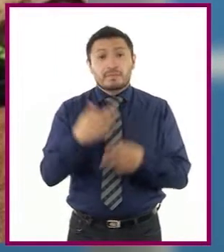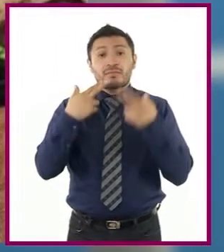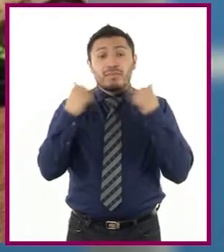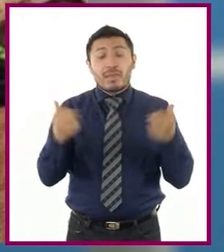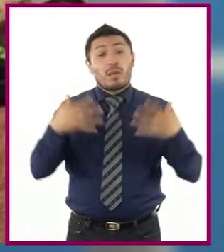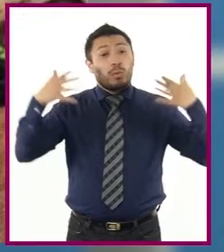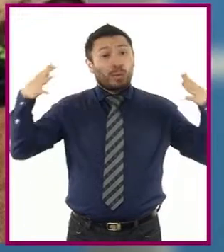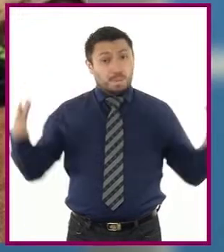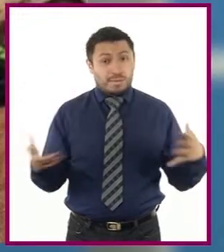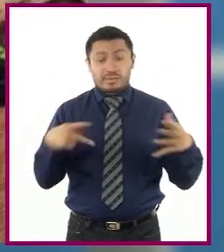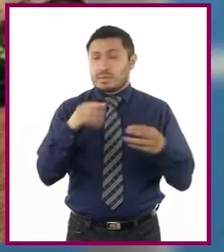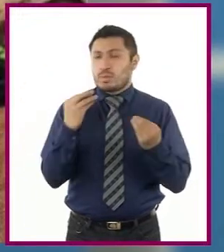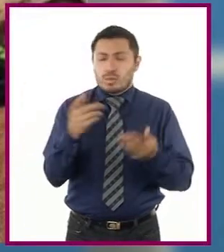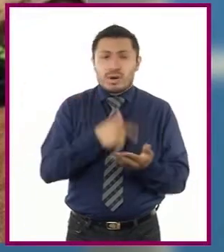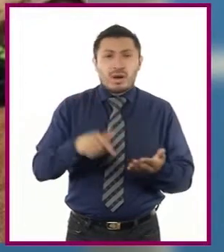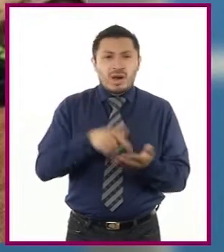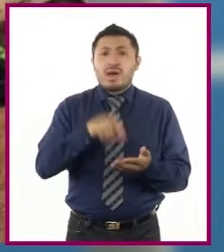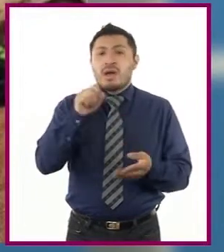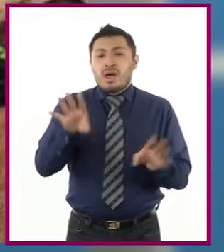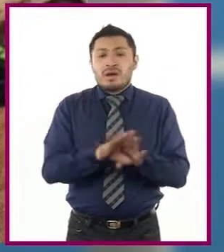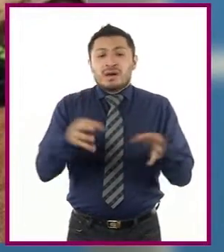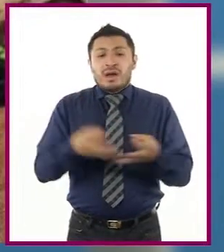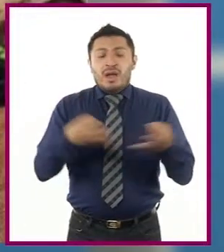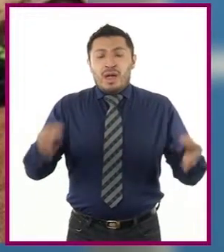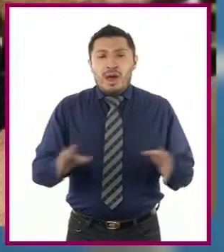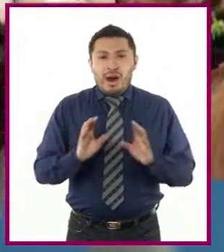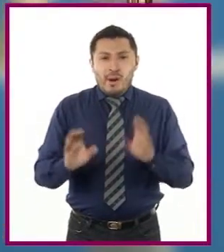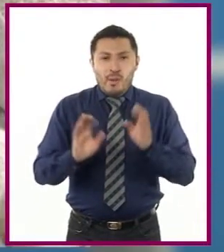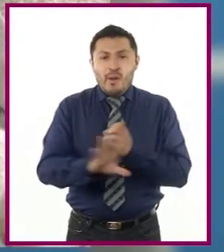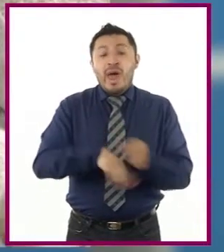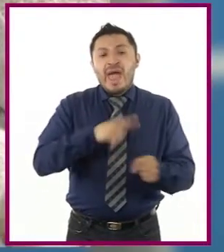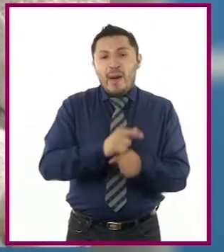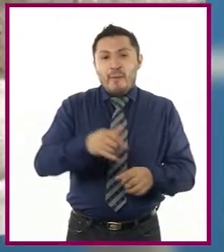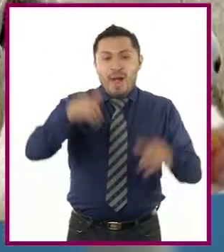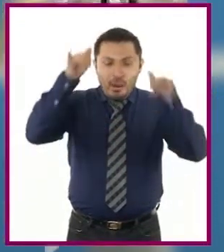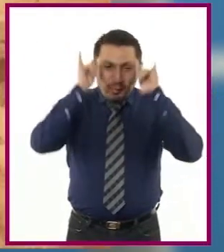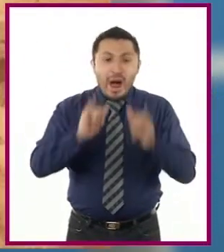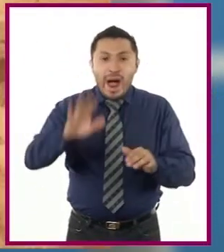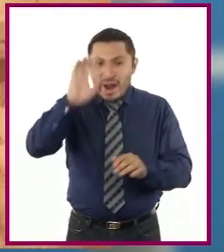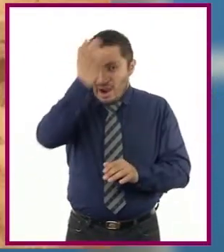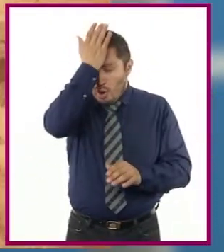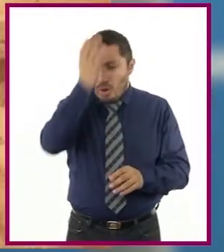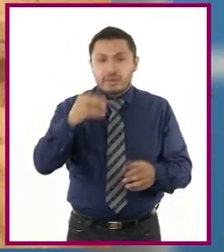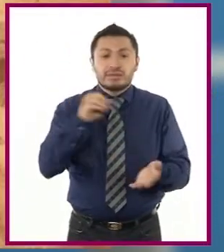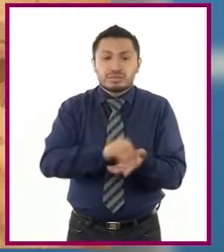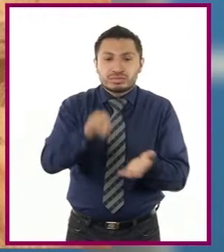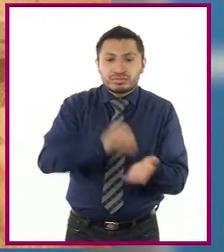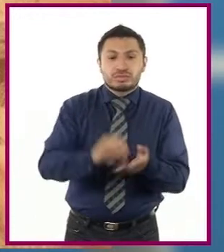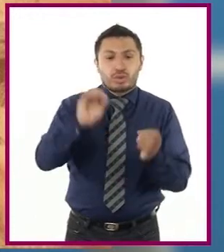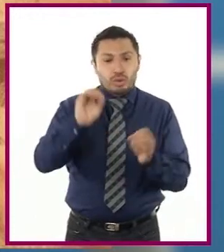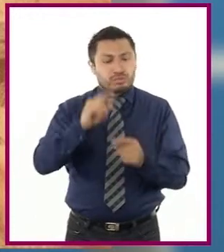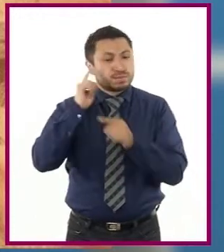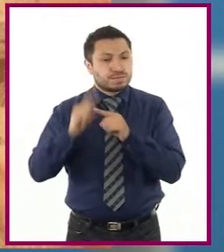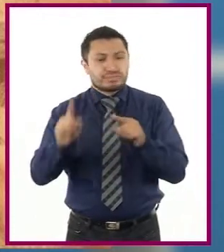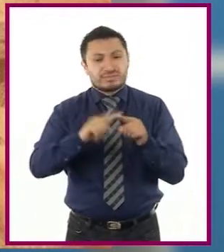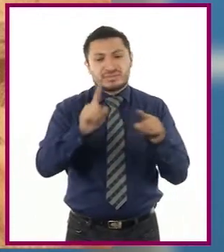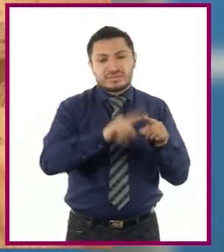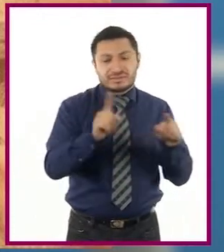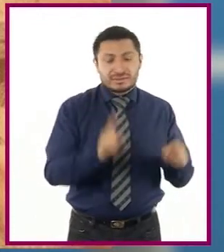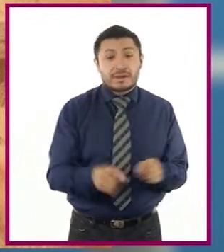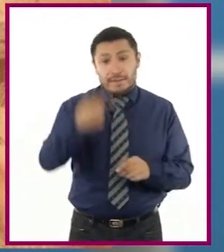también muchas estancias, que eran terrenos donde se criaba ganado vacuno, ovino, caprino o equino, para ser